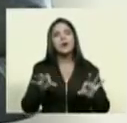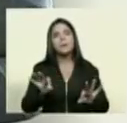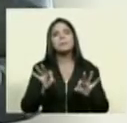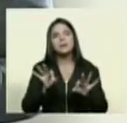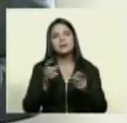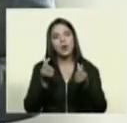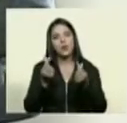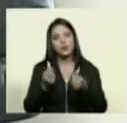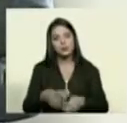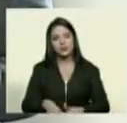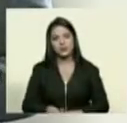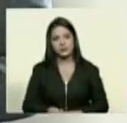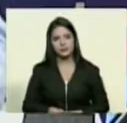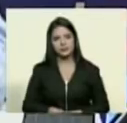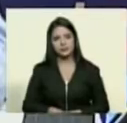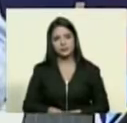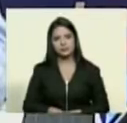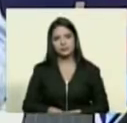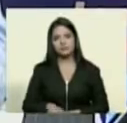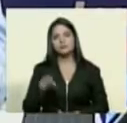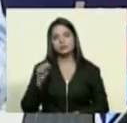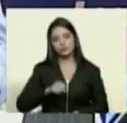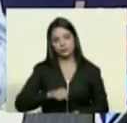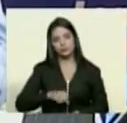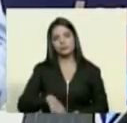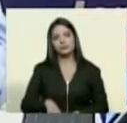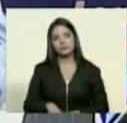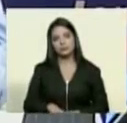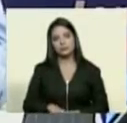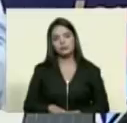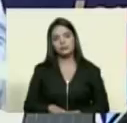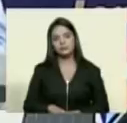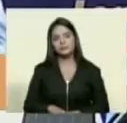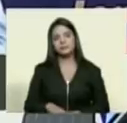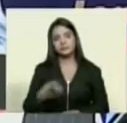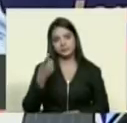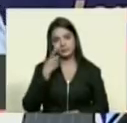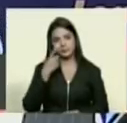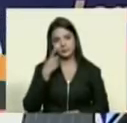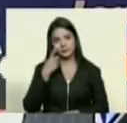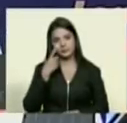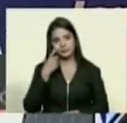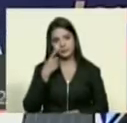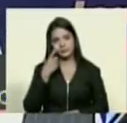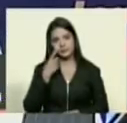materia económica. Sí. Mire...